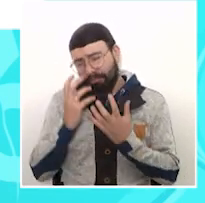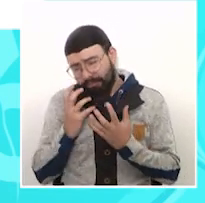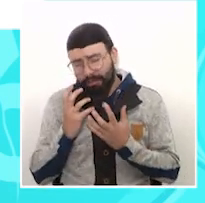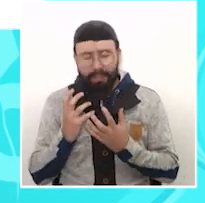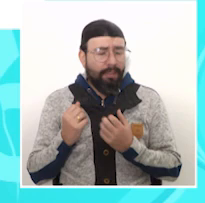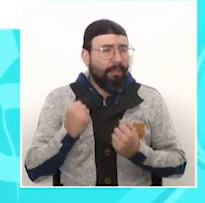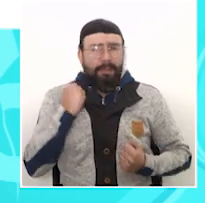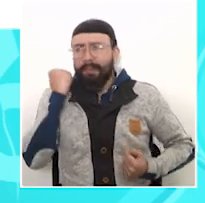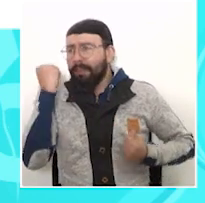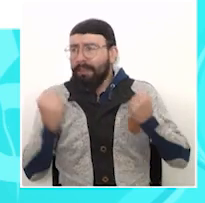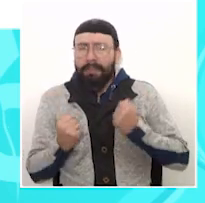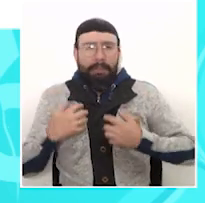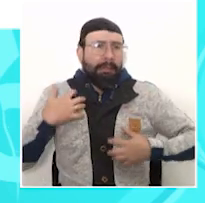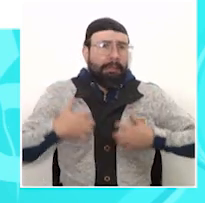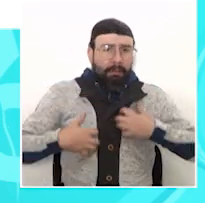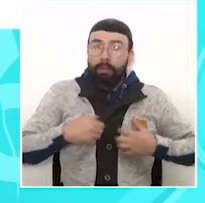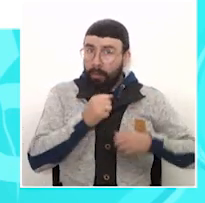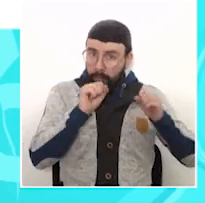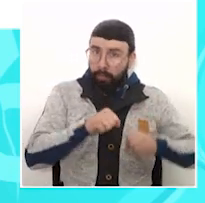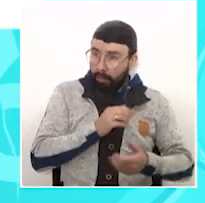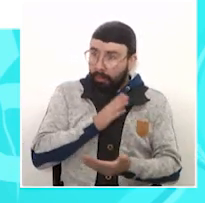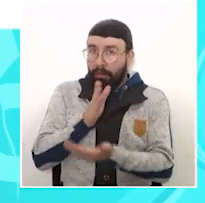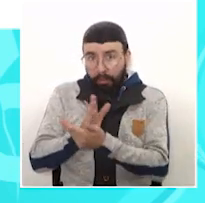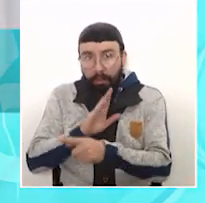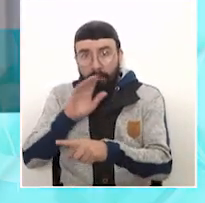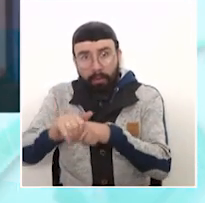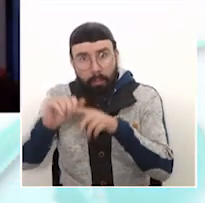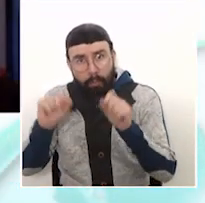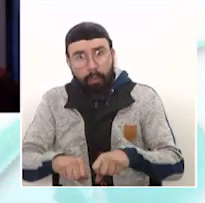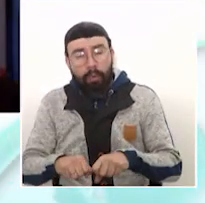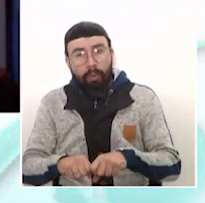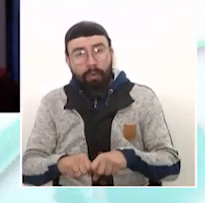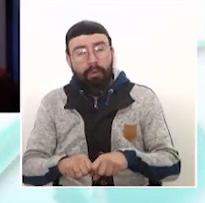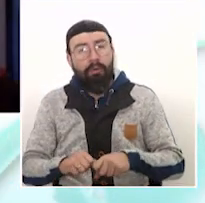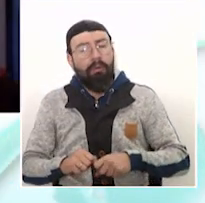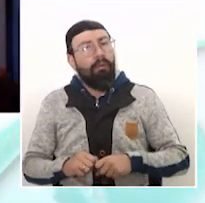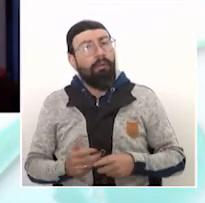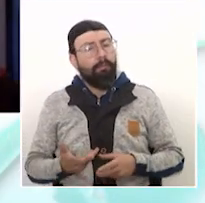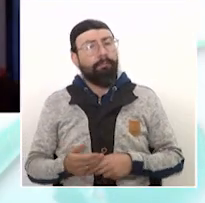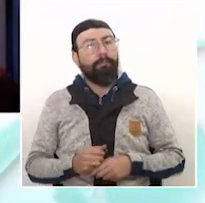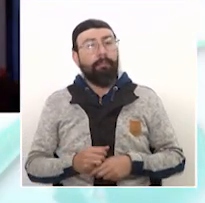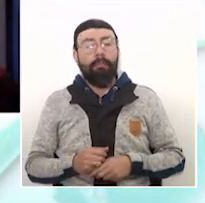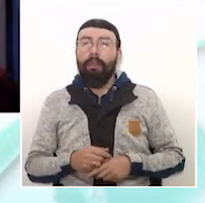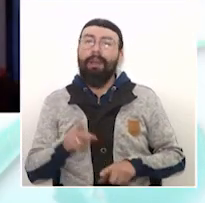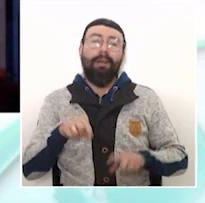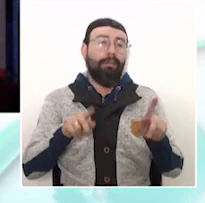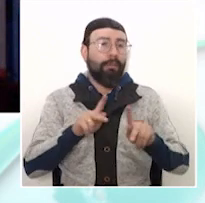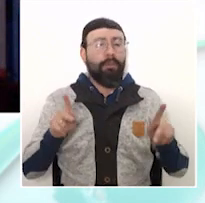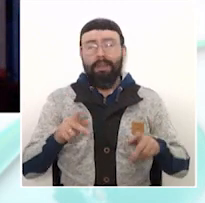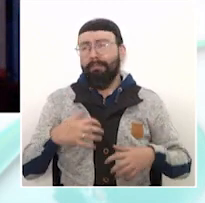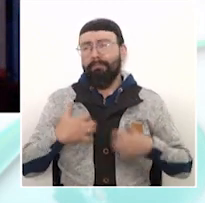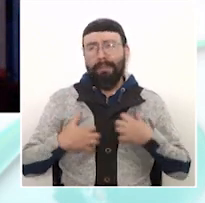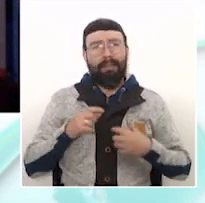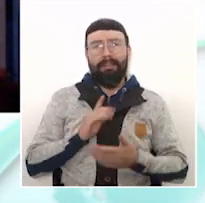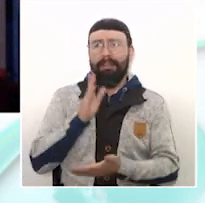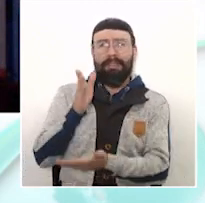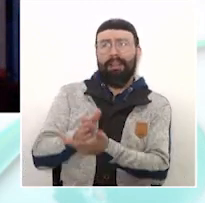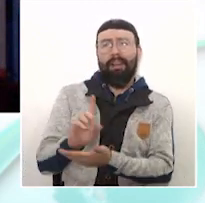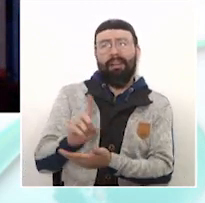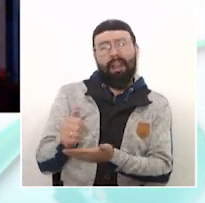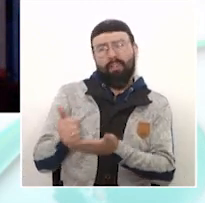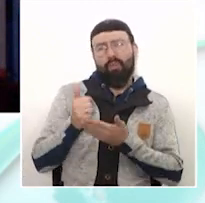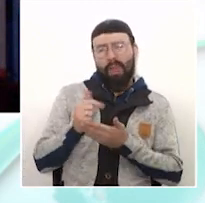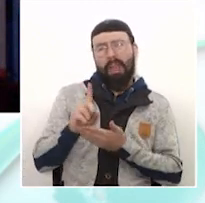ansiedad, pánico. Muchas veces de pronto las personas les da miedo consultar, pedir ayuda